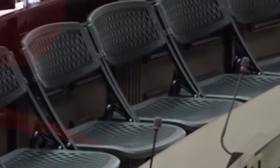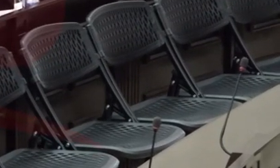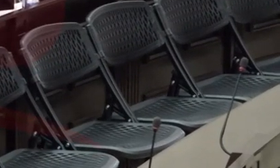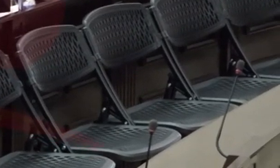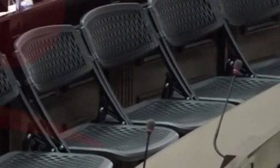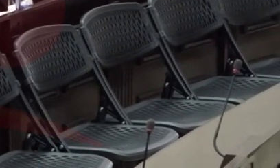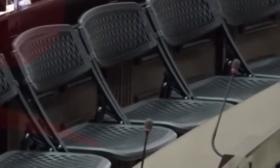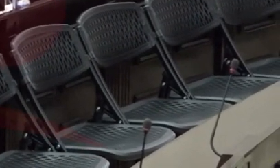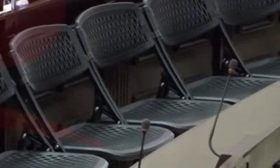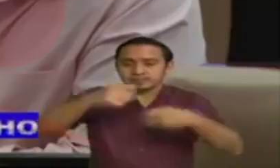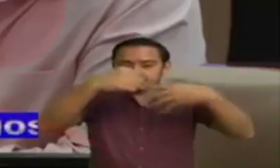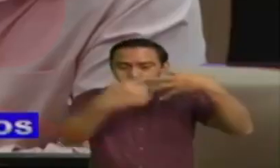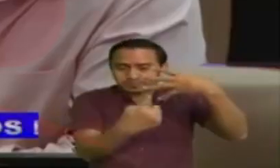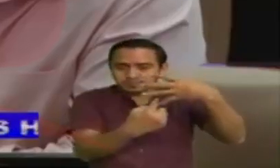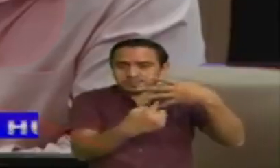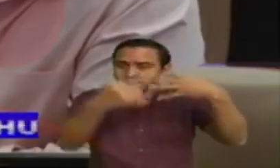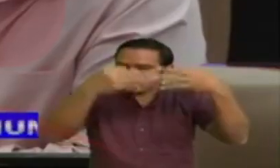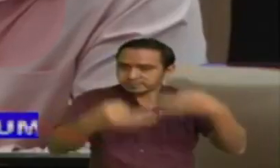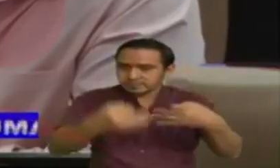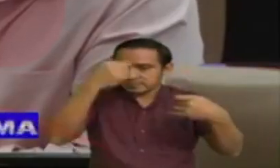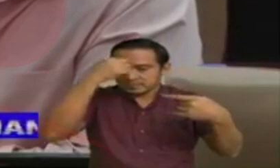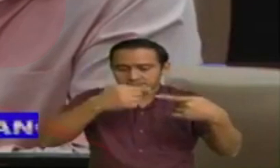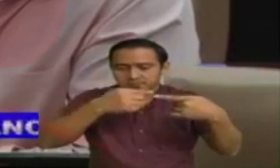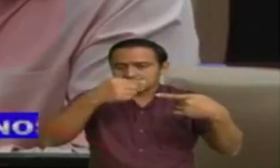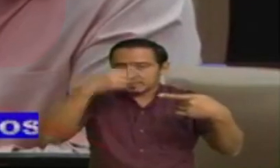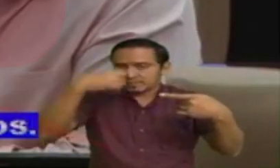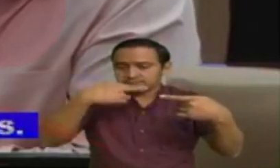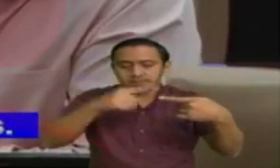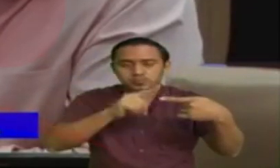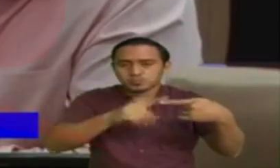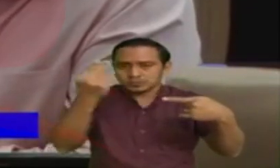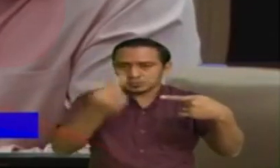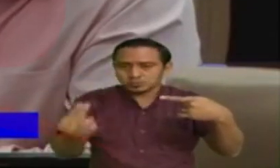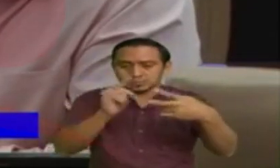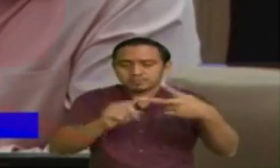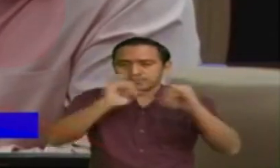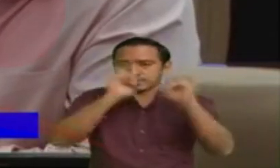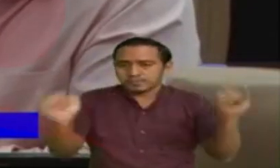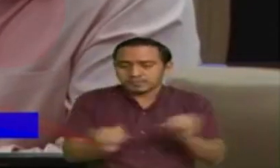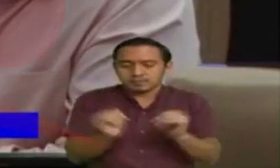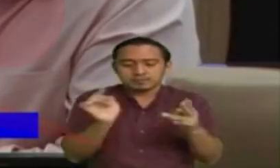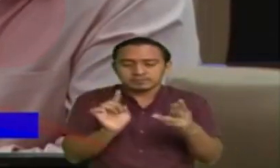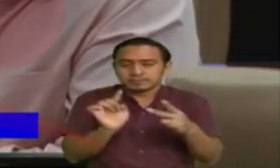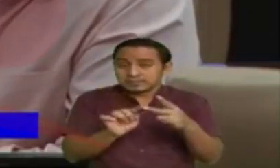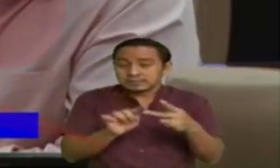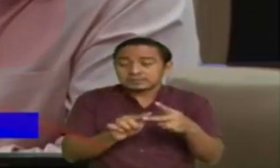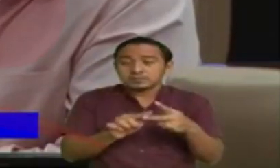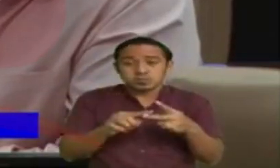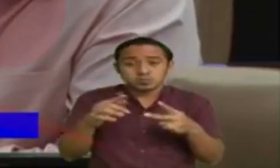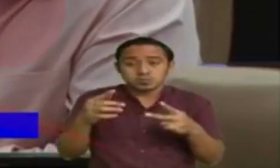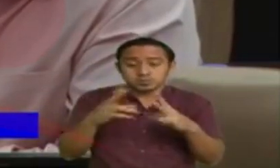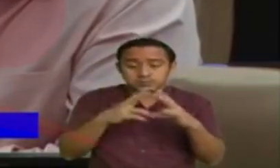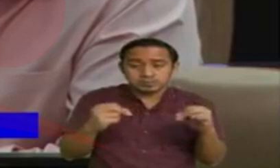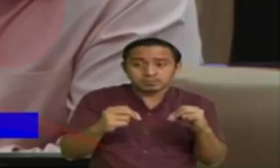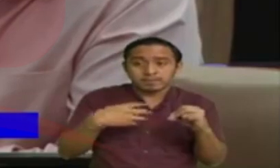determina cuatro categorías normativas a cumplir. Uno, normativa vigente. Dos, instrumentos internacionales que obligan al Estado de Nicaragua